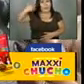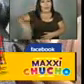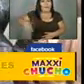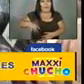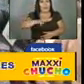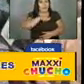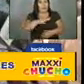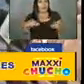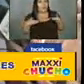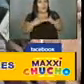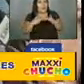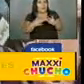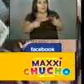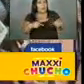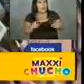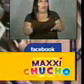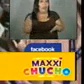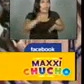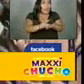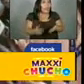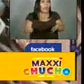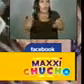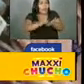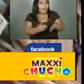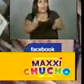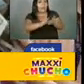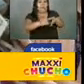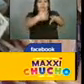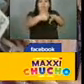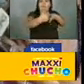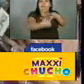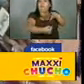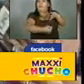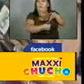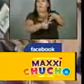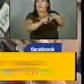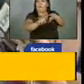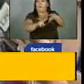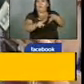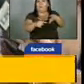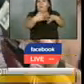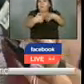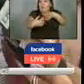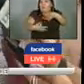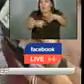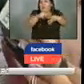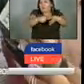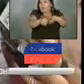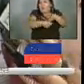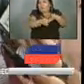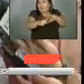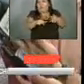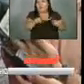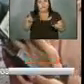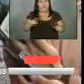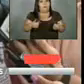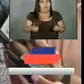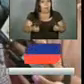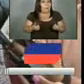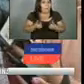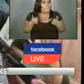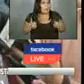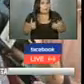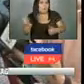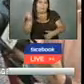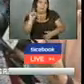reiterando y seguir ratificando una medida de política pública como este régimen de excepción que no está siendo efectivo